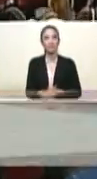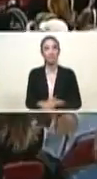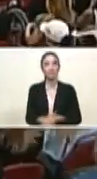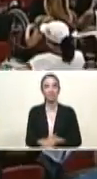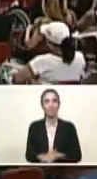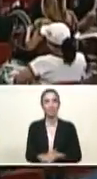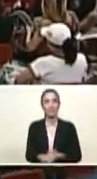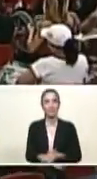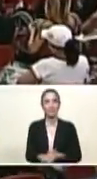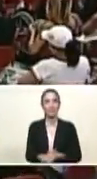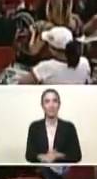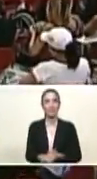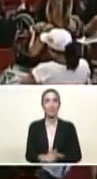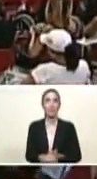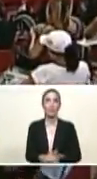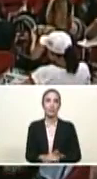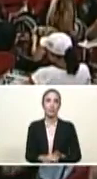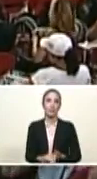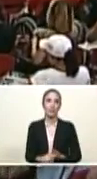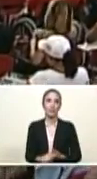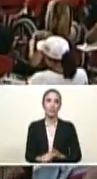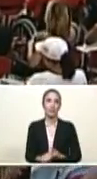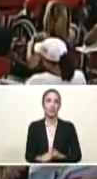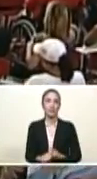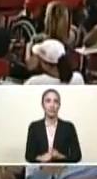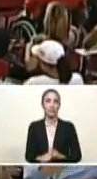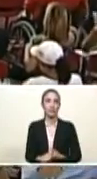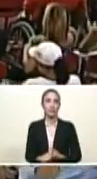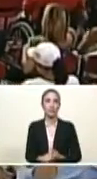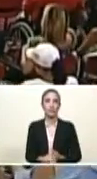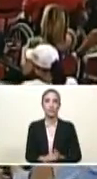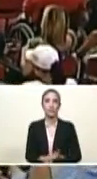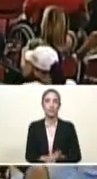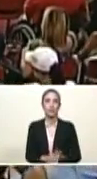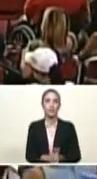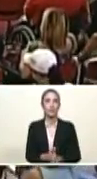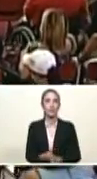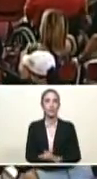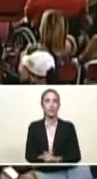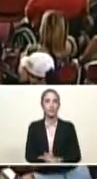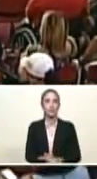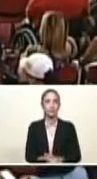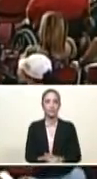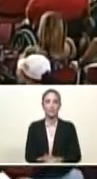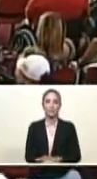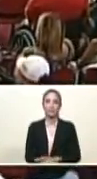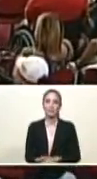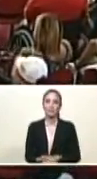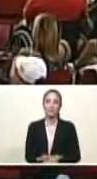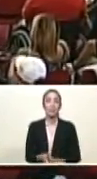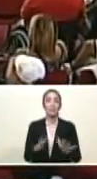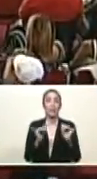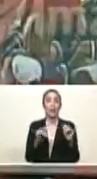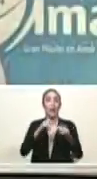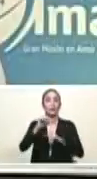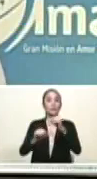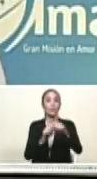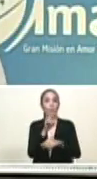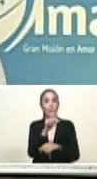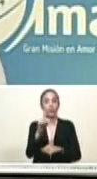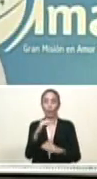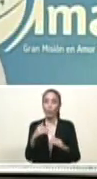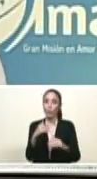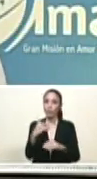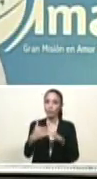Así de aquí en adelante es el sistema del código QR, el sistema del carné de la patria. Llegó al siglo XXI por